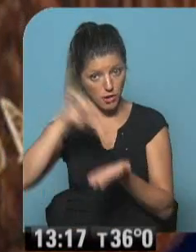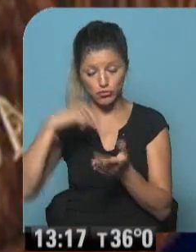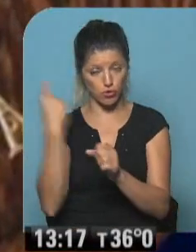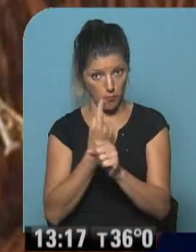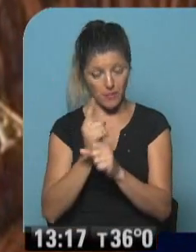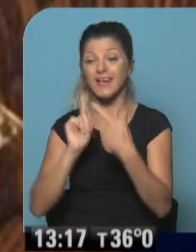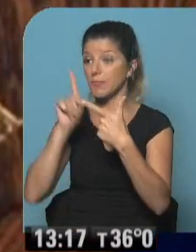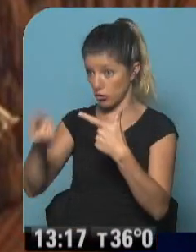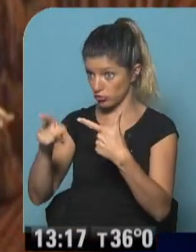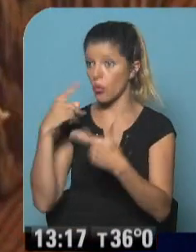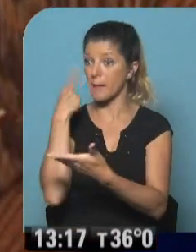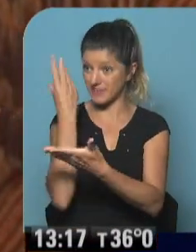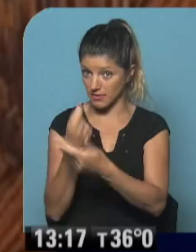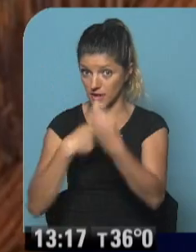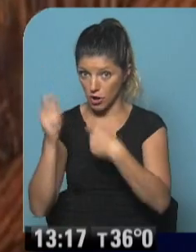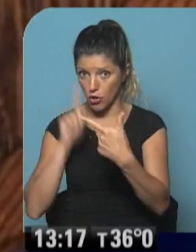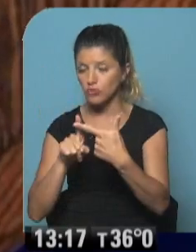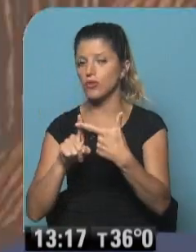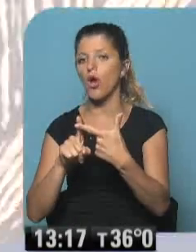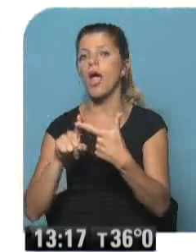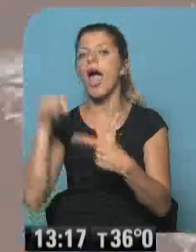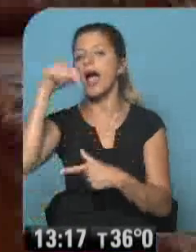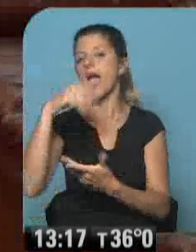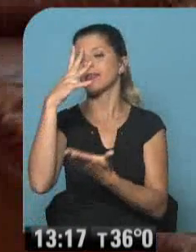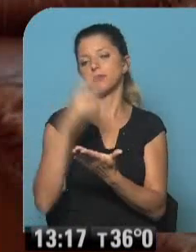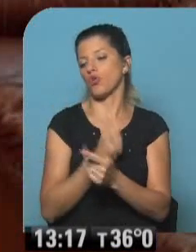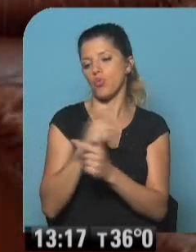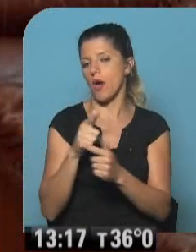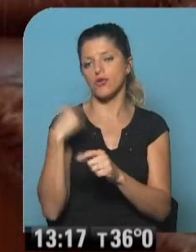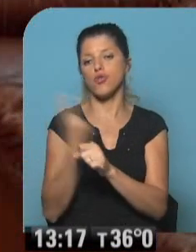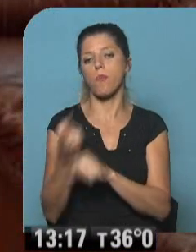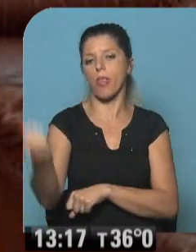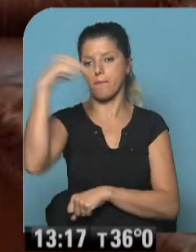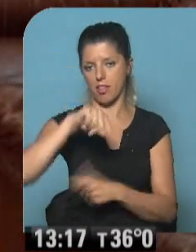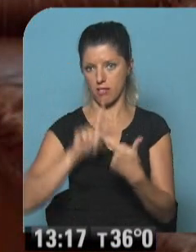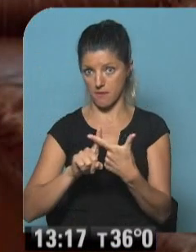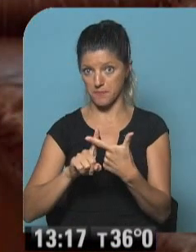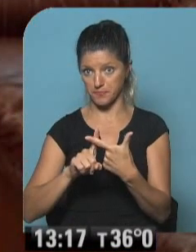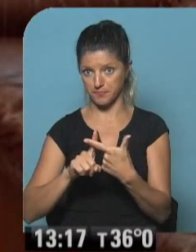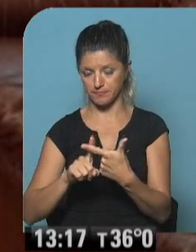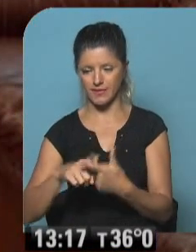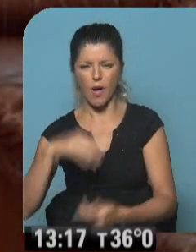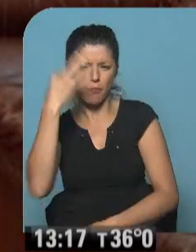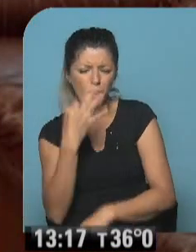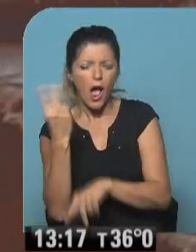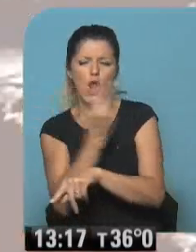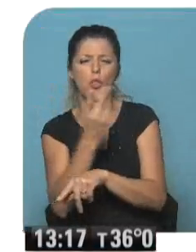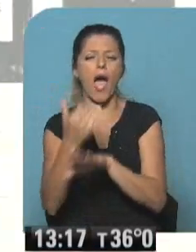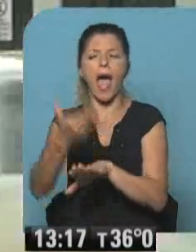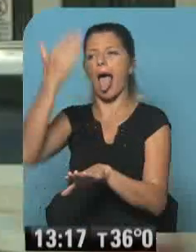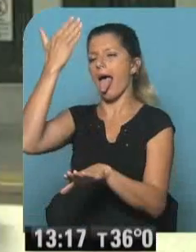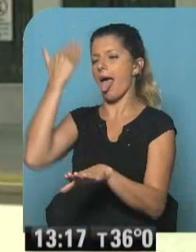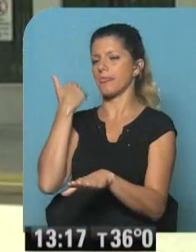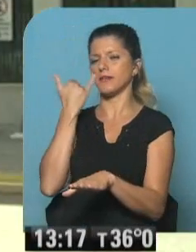de negocios Ángel Herrera persona non grata. En realidad, ambos países ya mantenían relaciones a nivel de